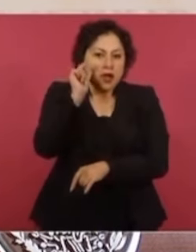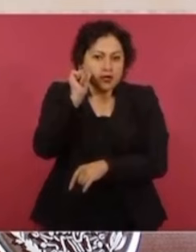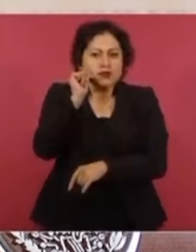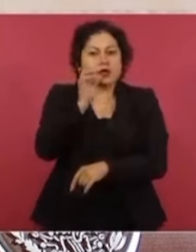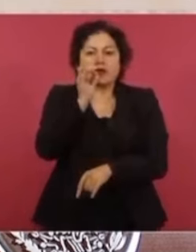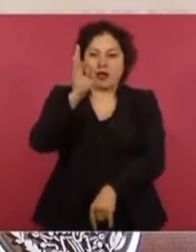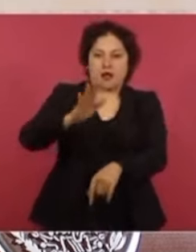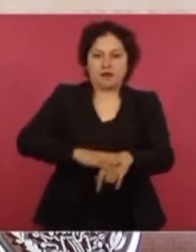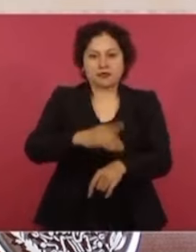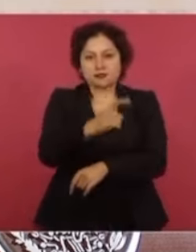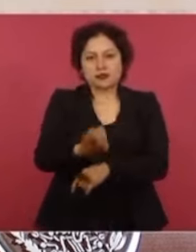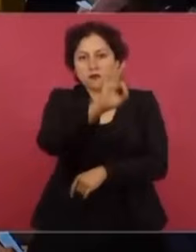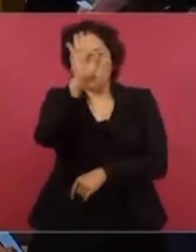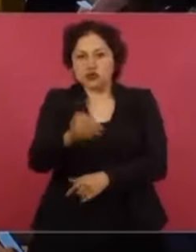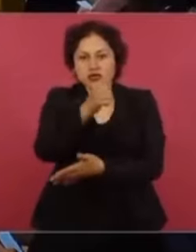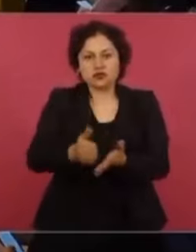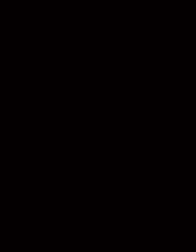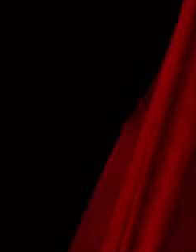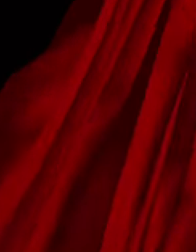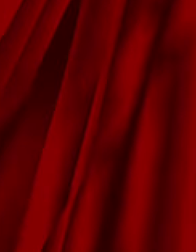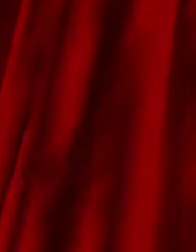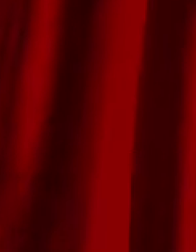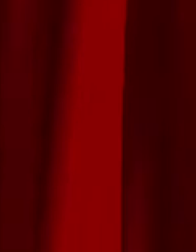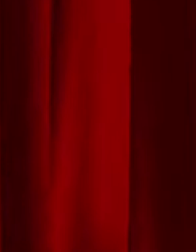ciento de la ciudad de Acapulco, restablecido de energía y la eficacia.